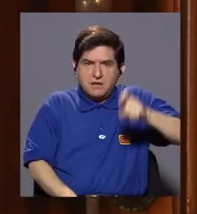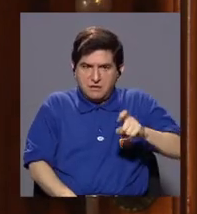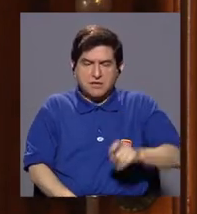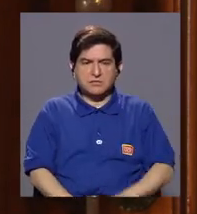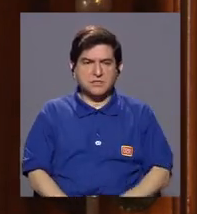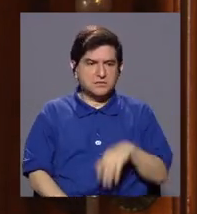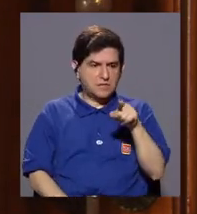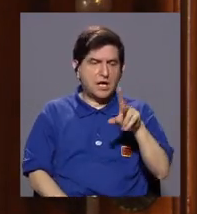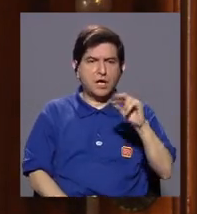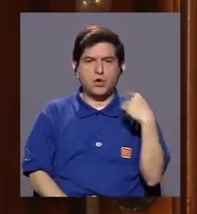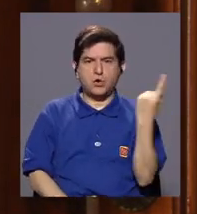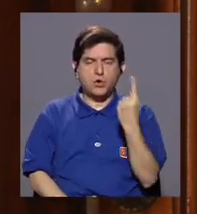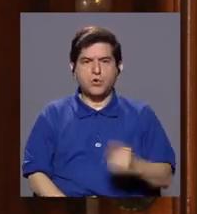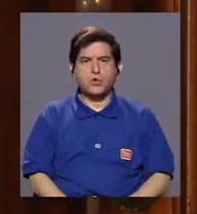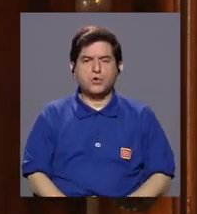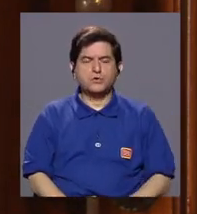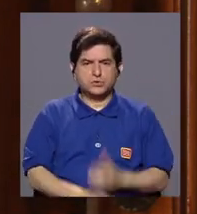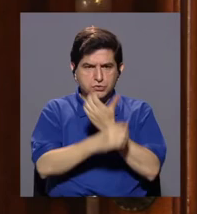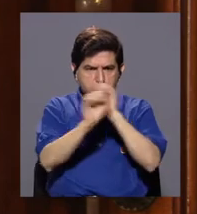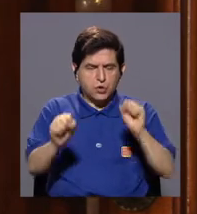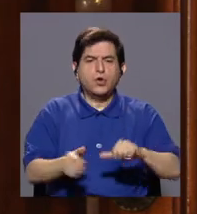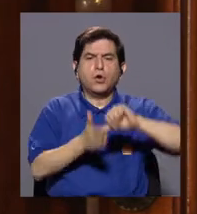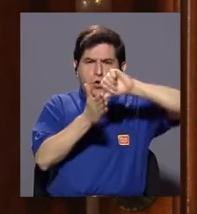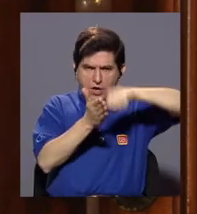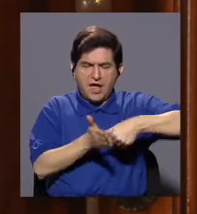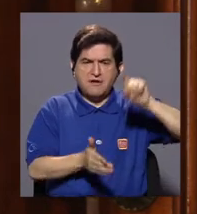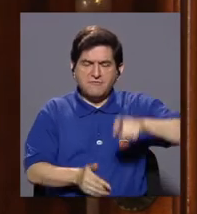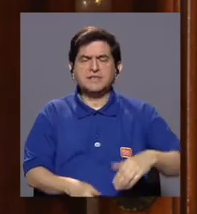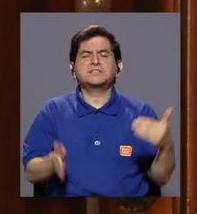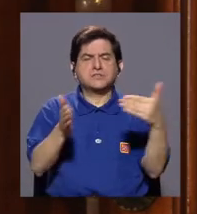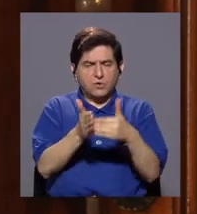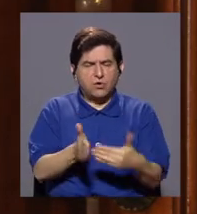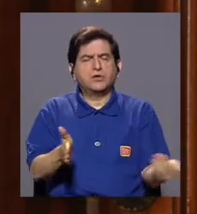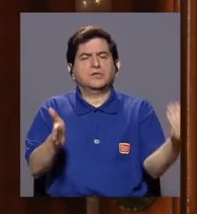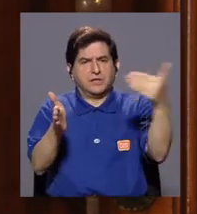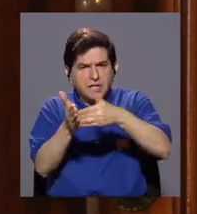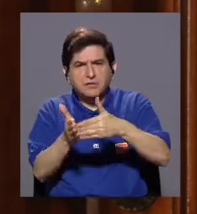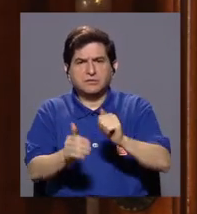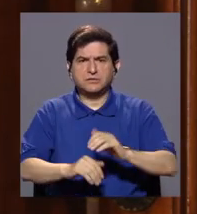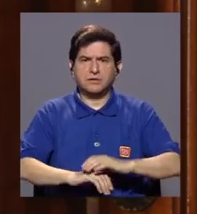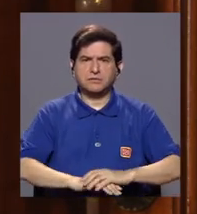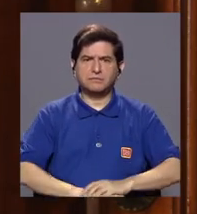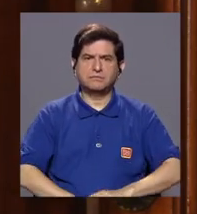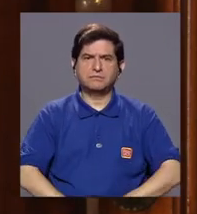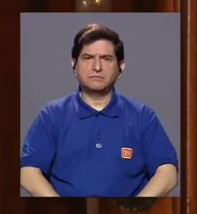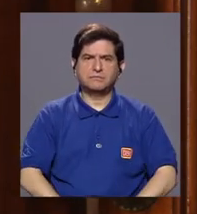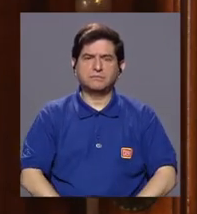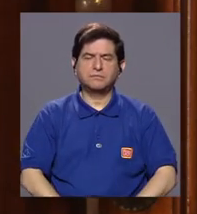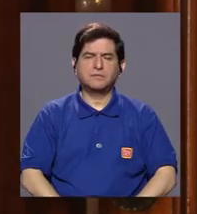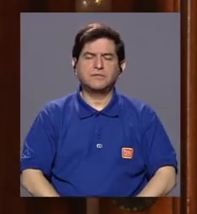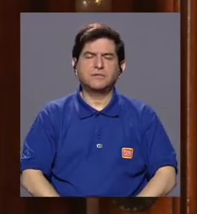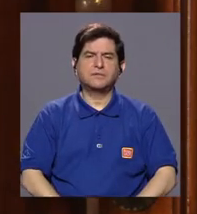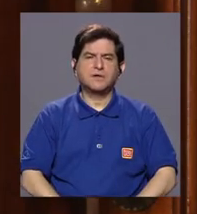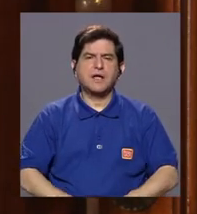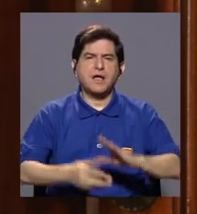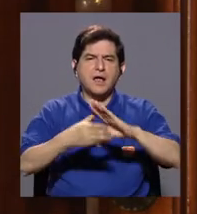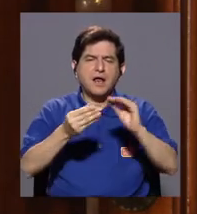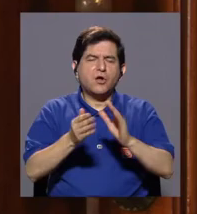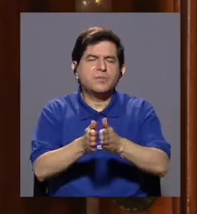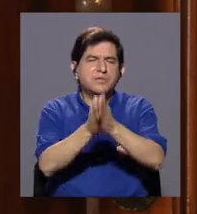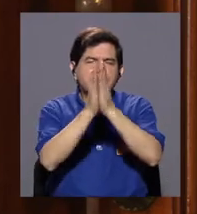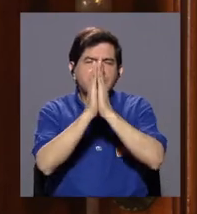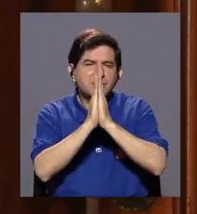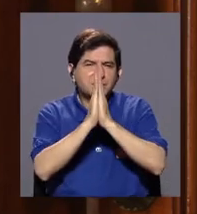ser no solo rescatados, sino reafirmados una y otra vez. El comentario que